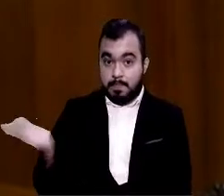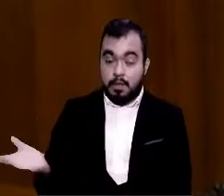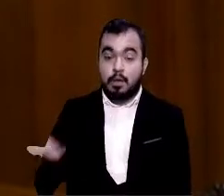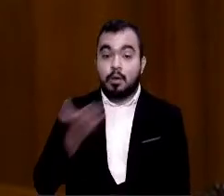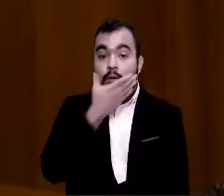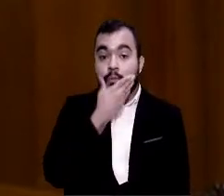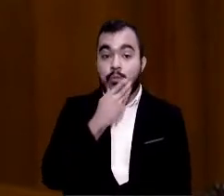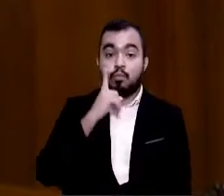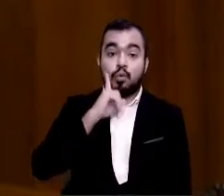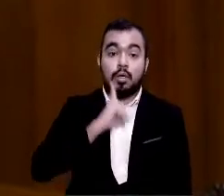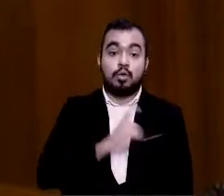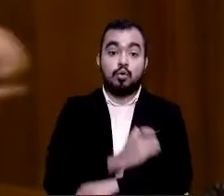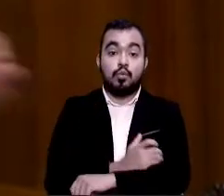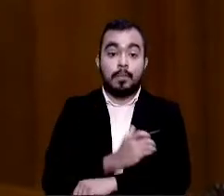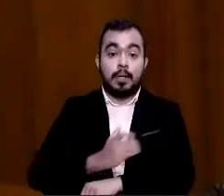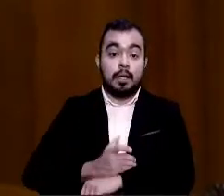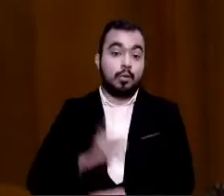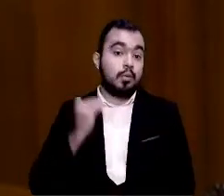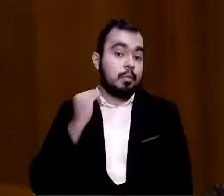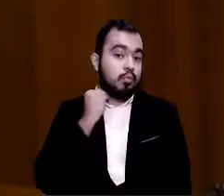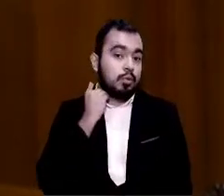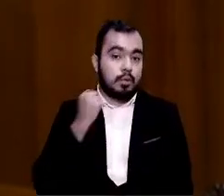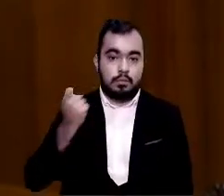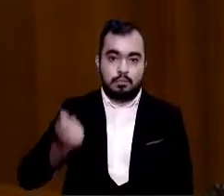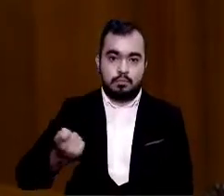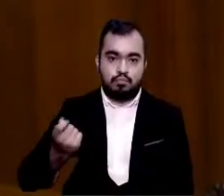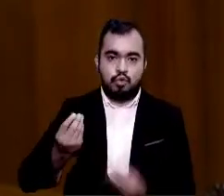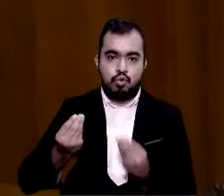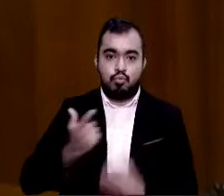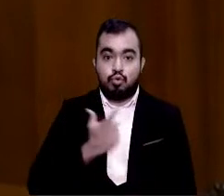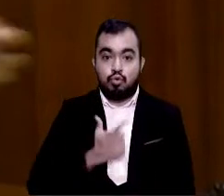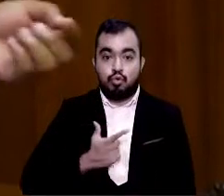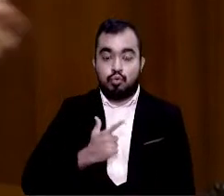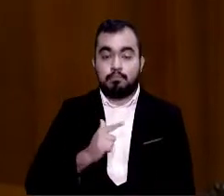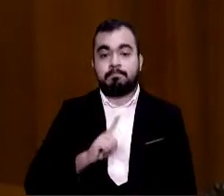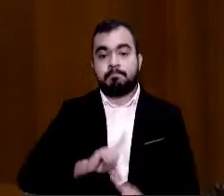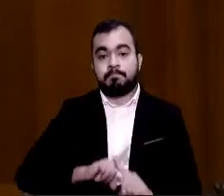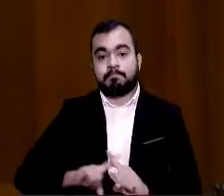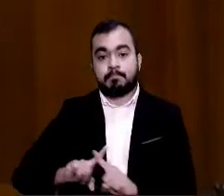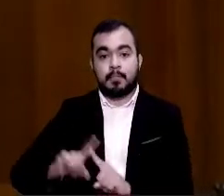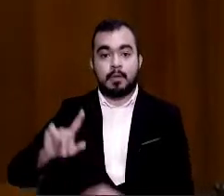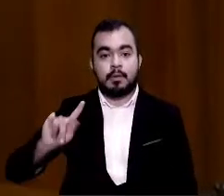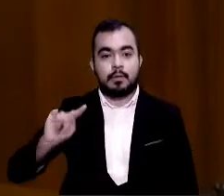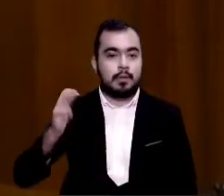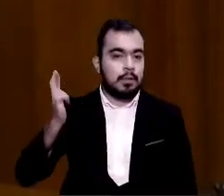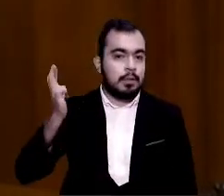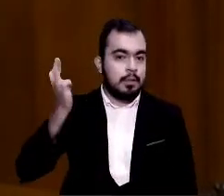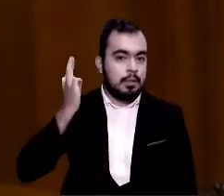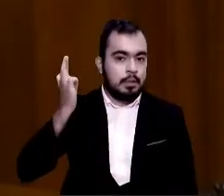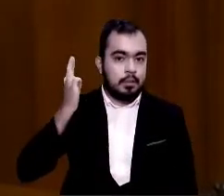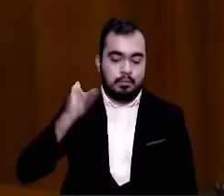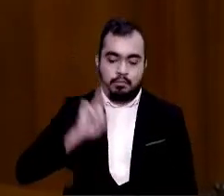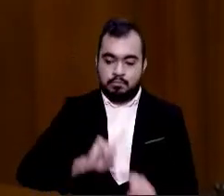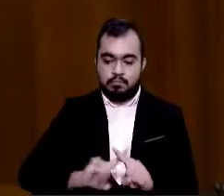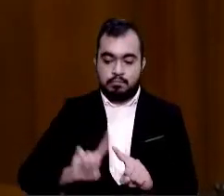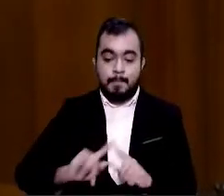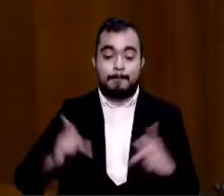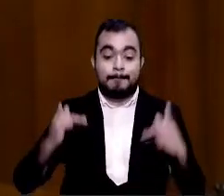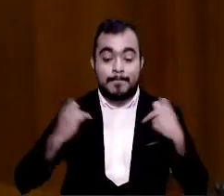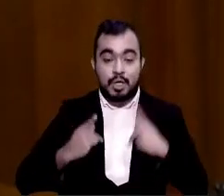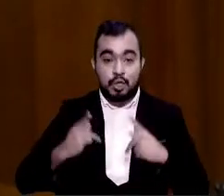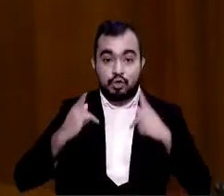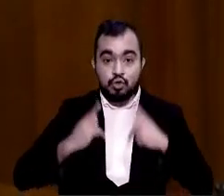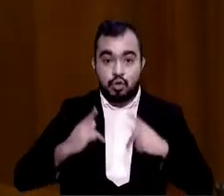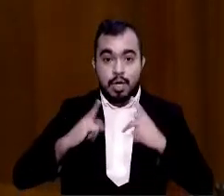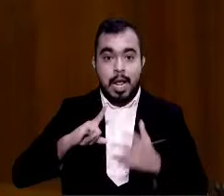y compañeros diputados, saludo con mucho gusto a los medios de comunicación, a las ciudadanas y ciudadanos que nos siguen por